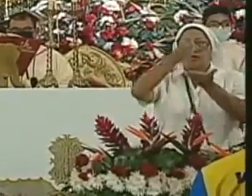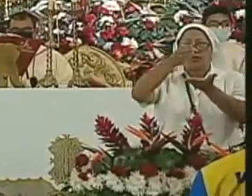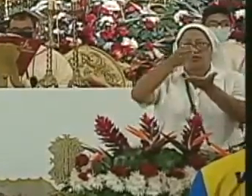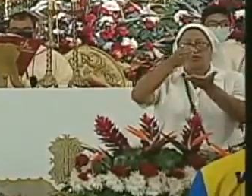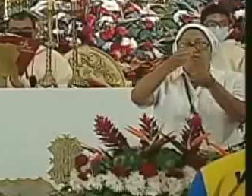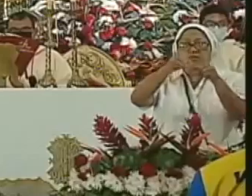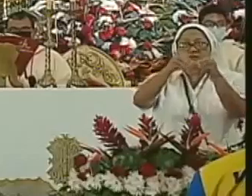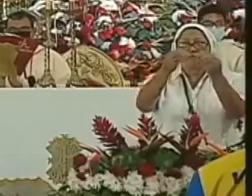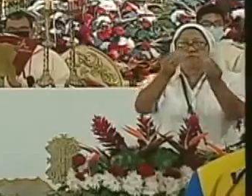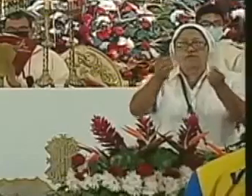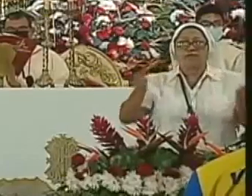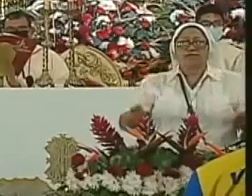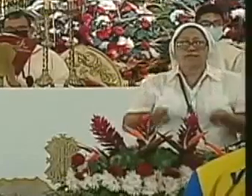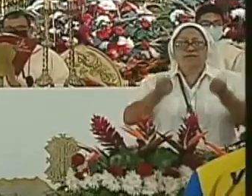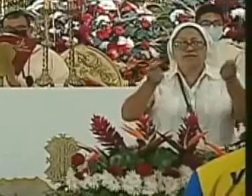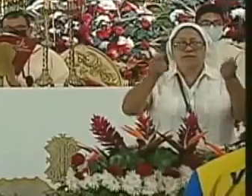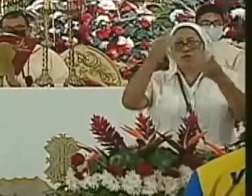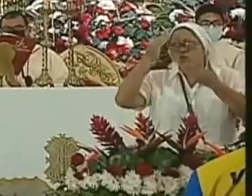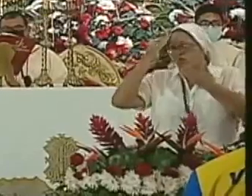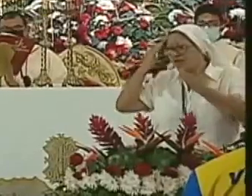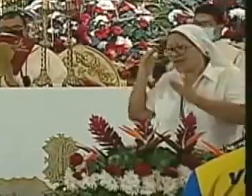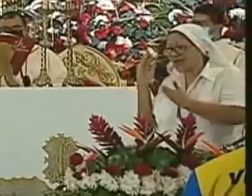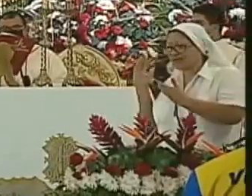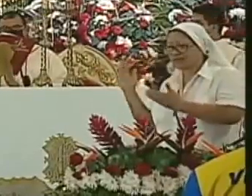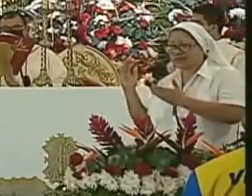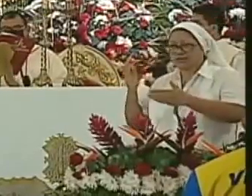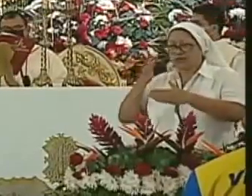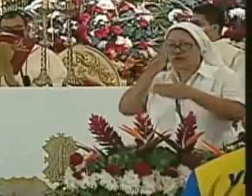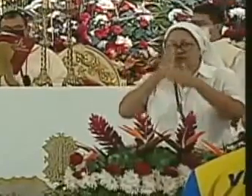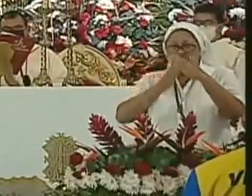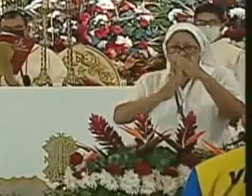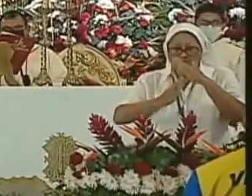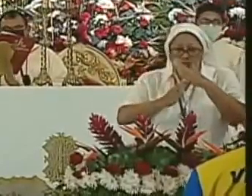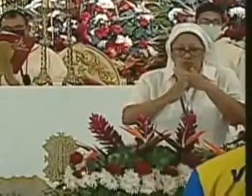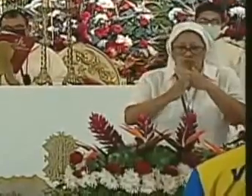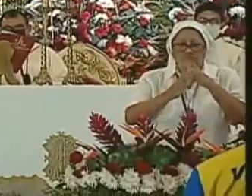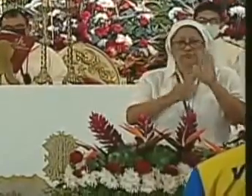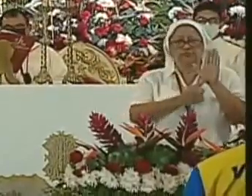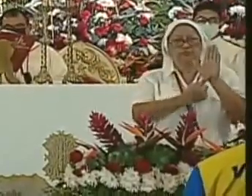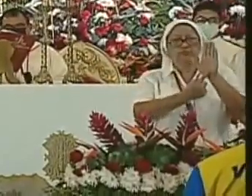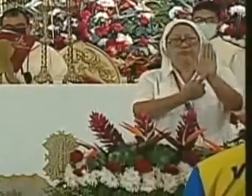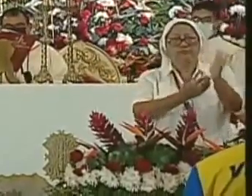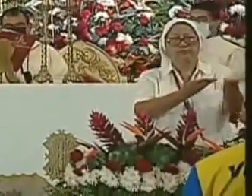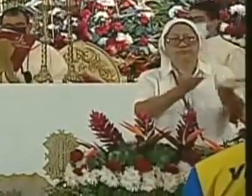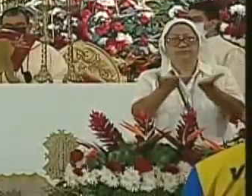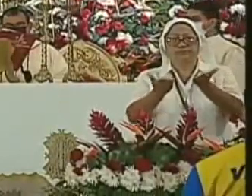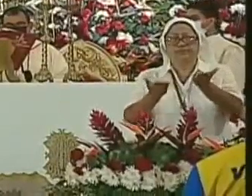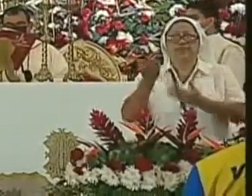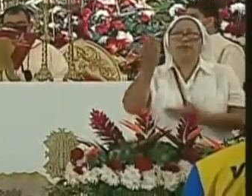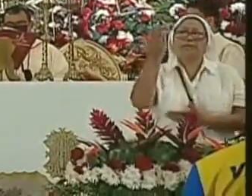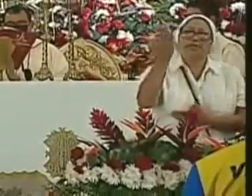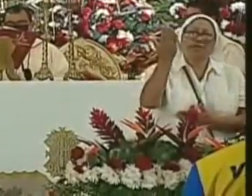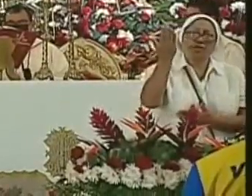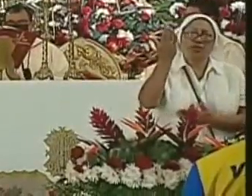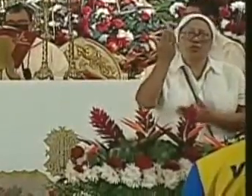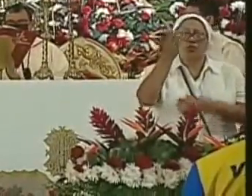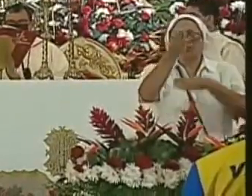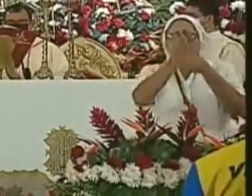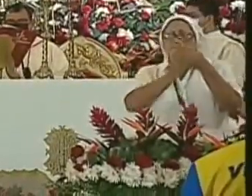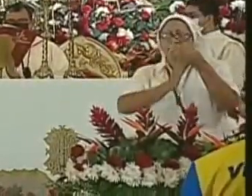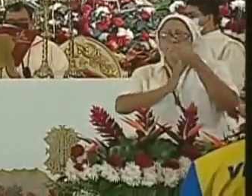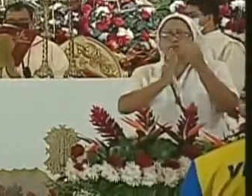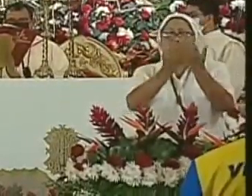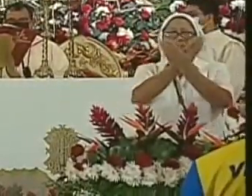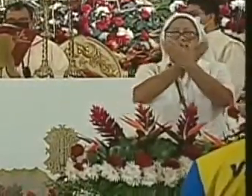salvación y te damos gracias porque nos haces dignos de servirte en tu presencia te pedimos humildemente que